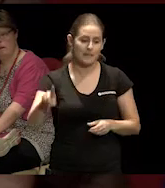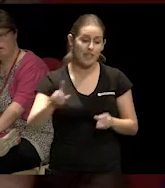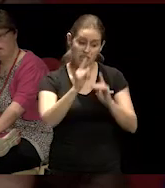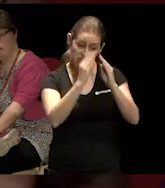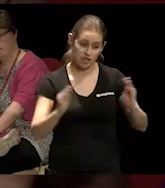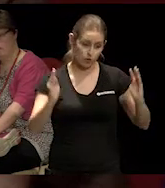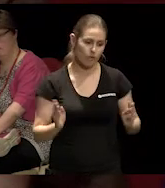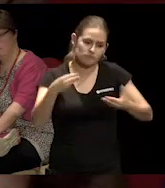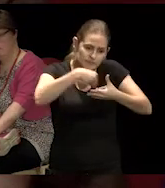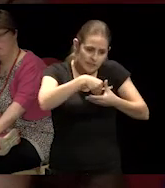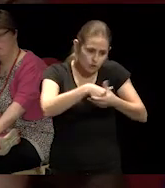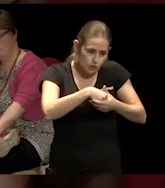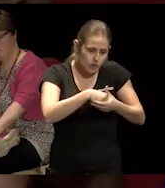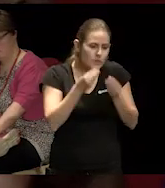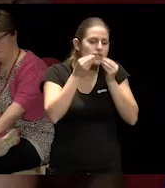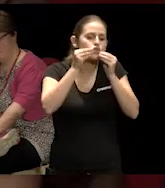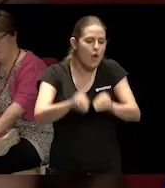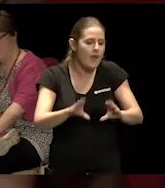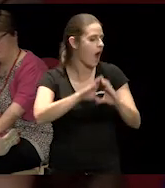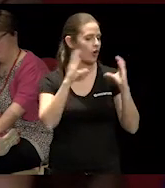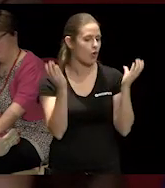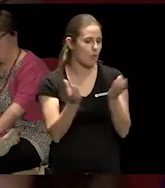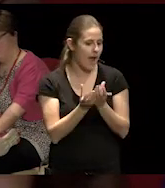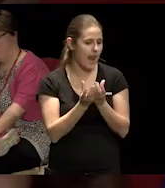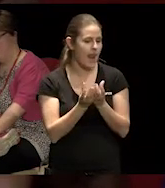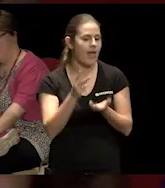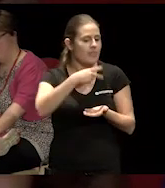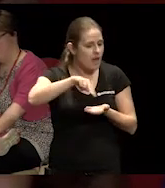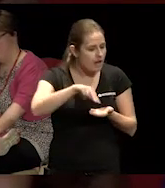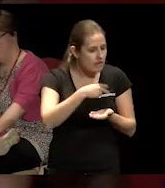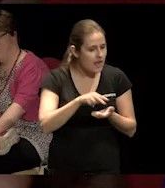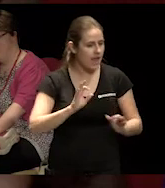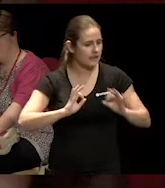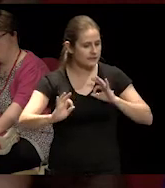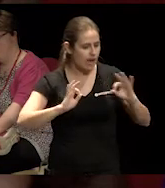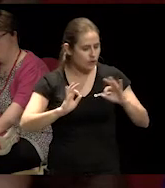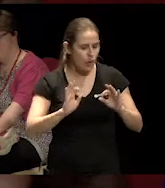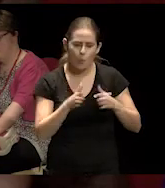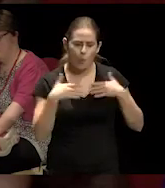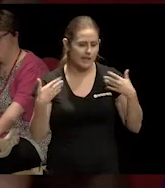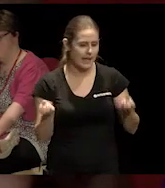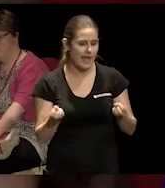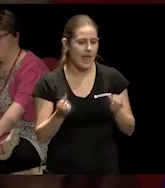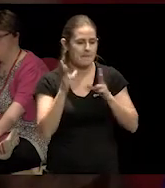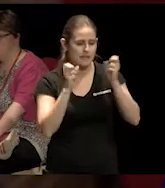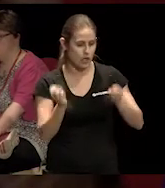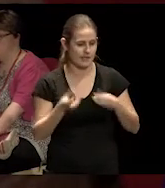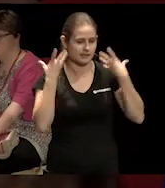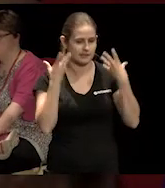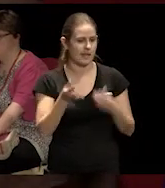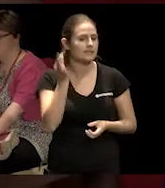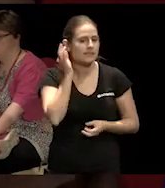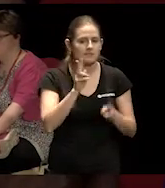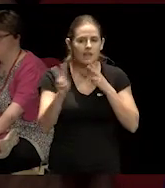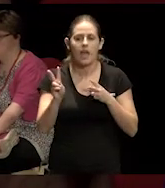circo como una historia muy global, donde la danza, el teatro y cualquier expresión artística entra. Enhorabuena.